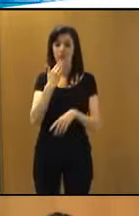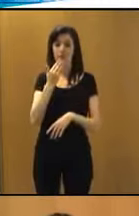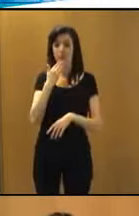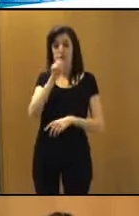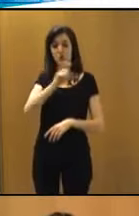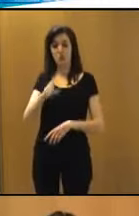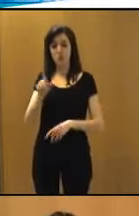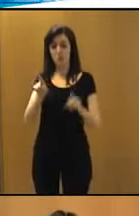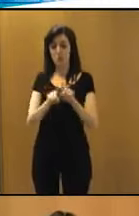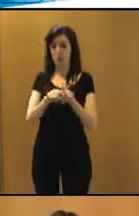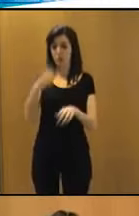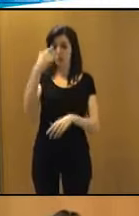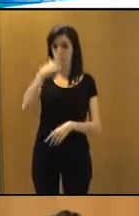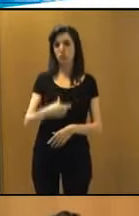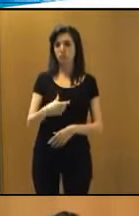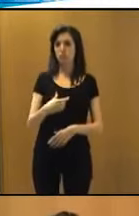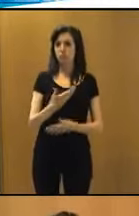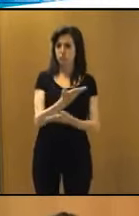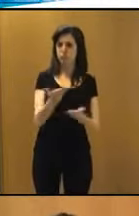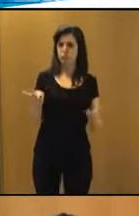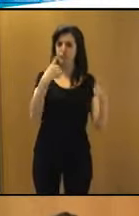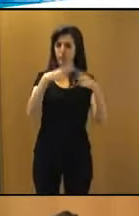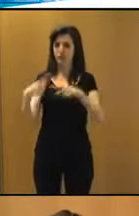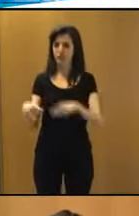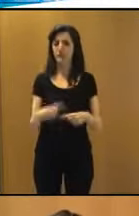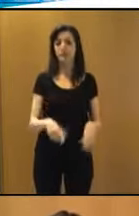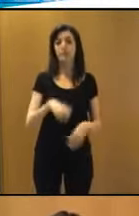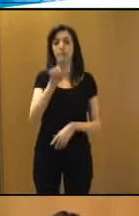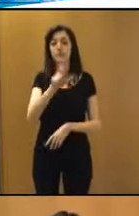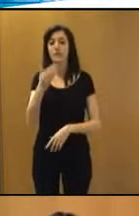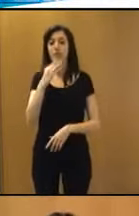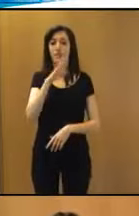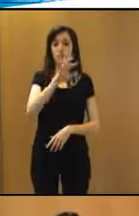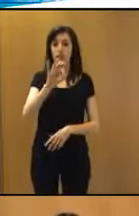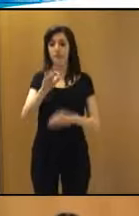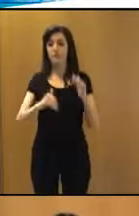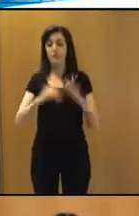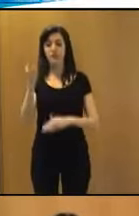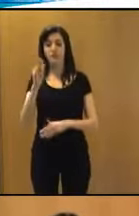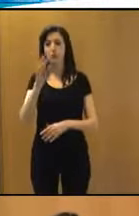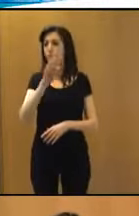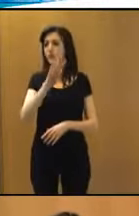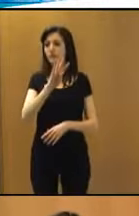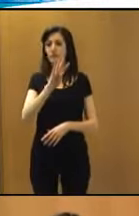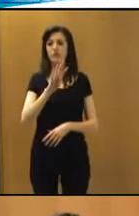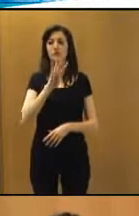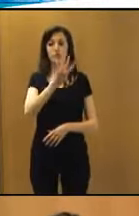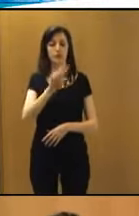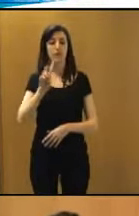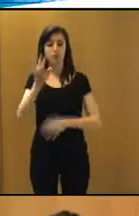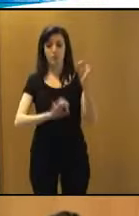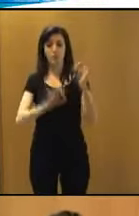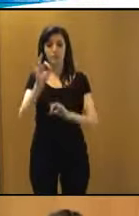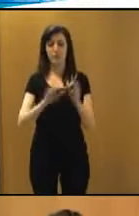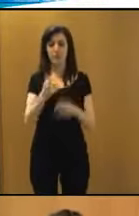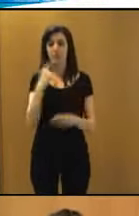formación de ocio para personas como yo es amplia y variada. Bueno, pues entre las personas de 50 y más años hay un 42% que no está,